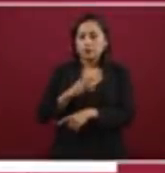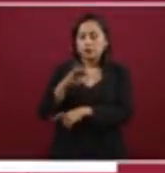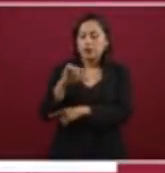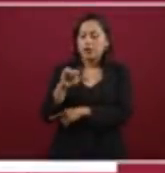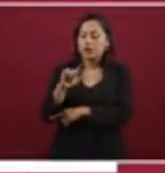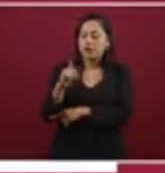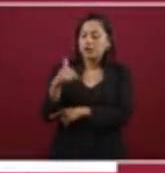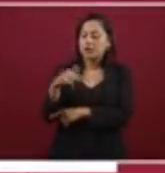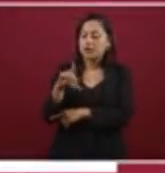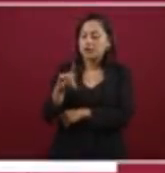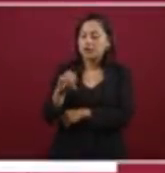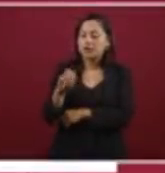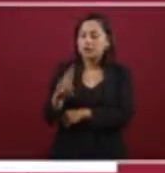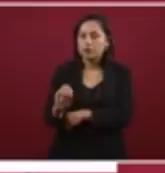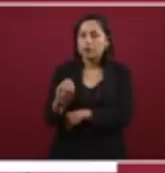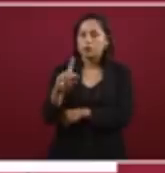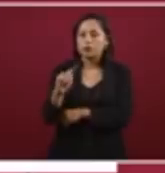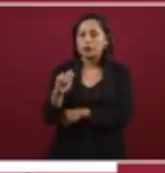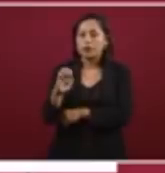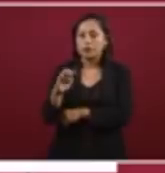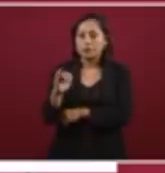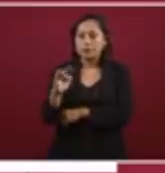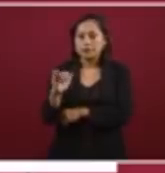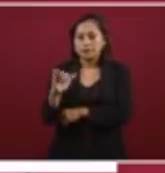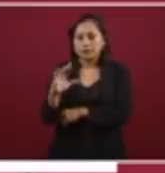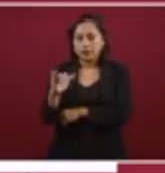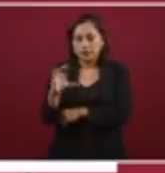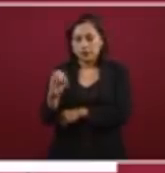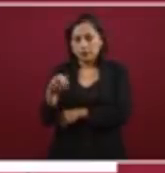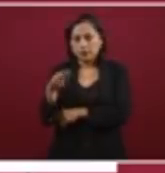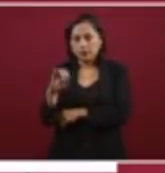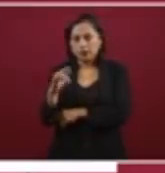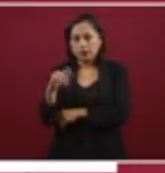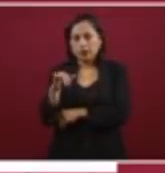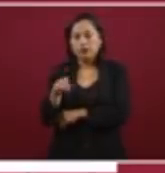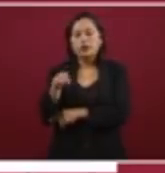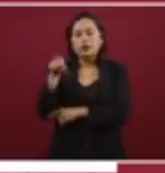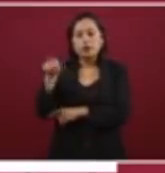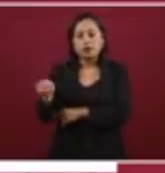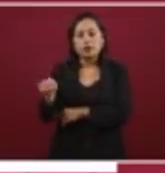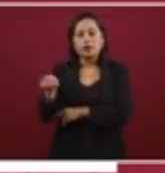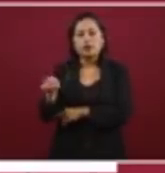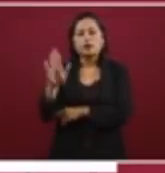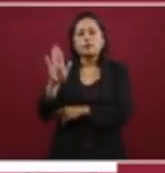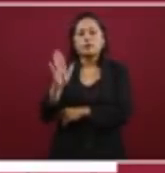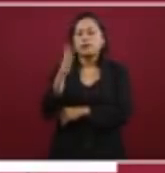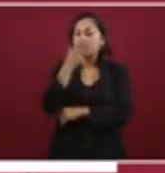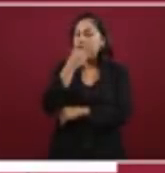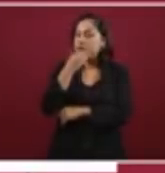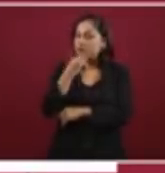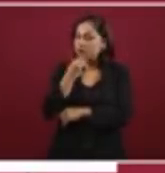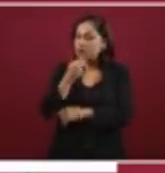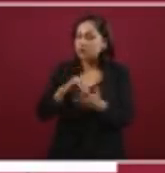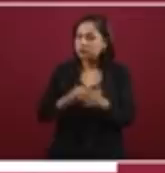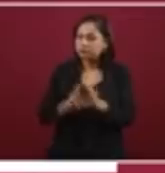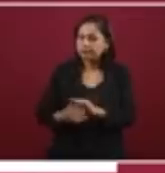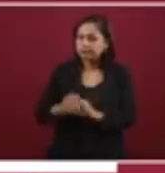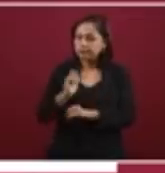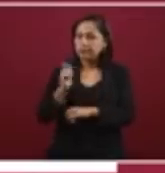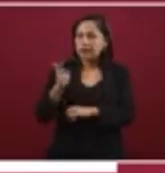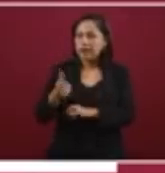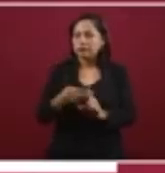mejía uno de los principales perpetradores involucrados en estos hechos de desaparición forzada